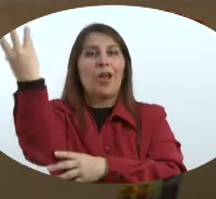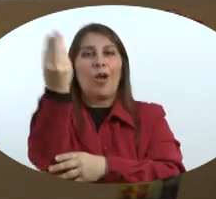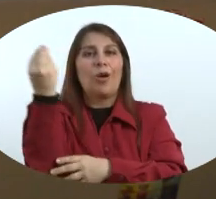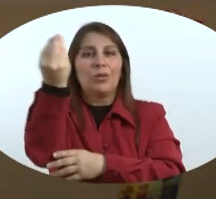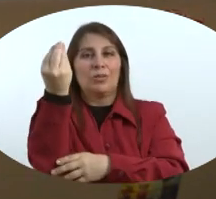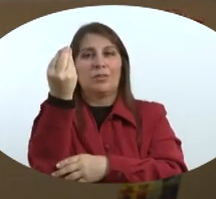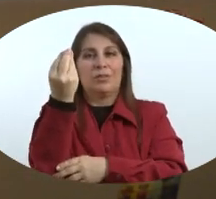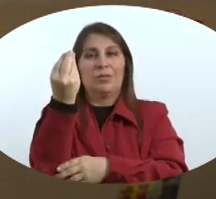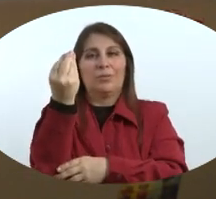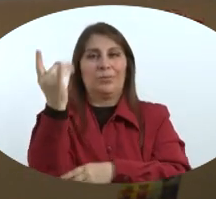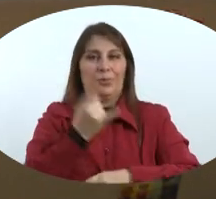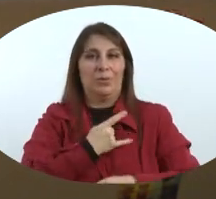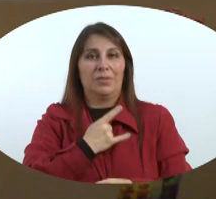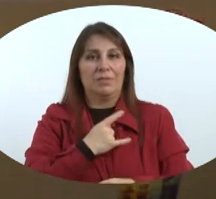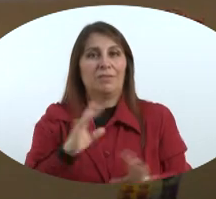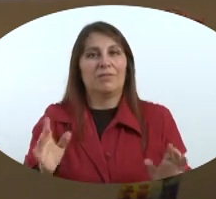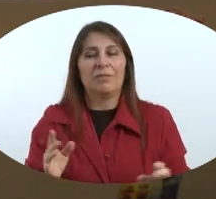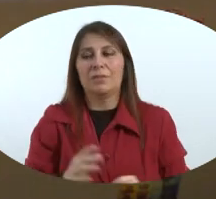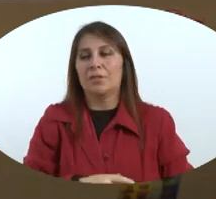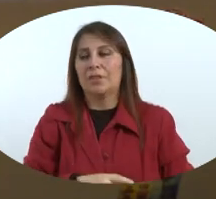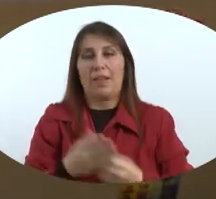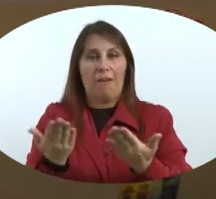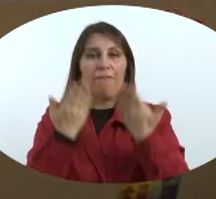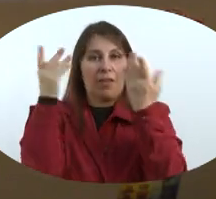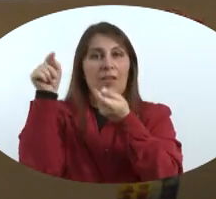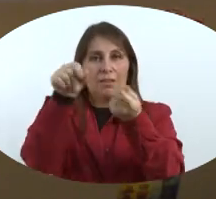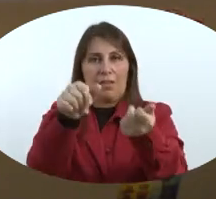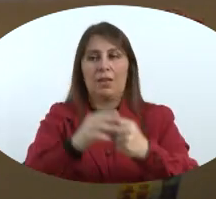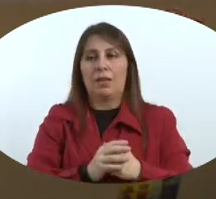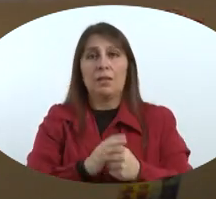todas y todos los estudiantes y los estamentos